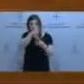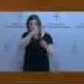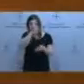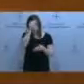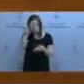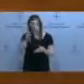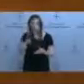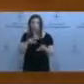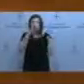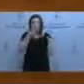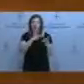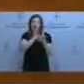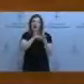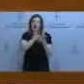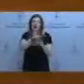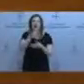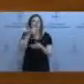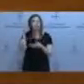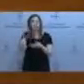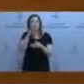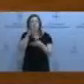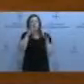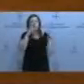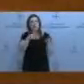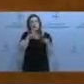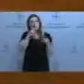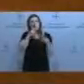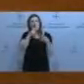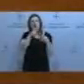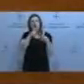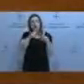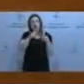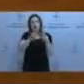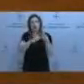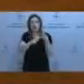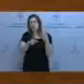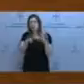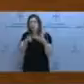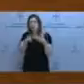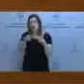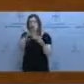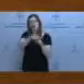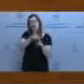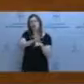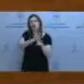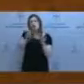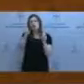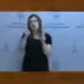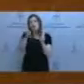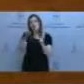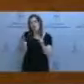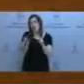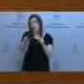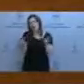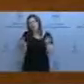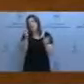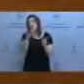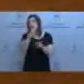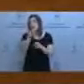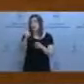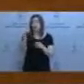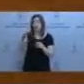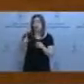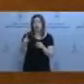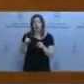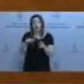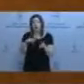usted y presumía, porque usted ha hecho una enumeración de todas las cosas que tiene la Consejería de Educación. Hombre, en pleno siglo XXI, en un Estado democrático, estaría bien